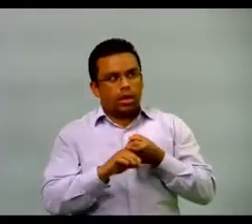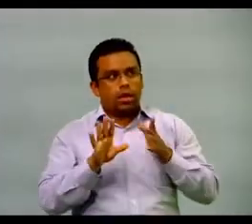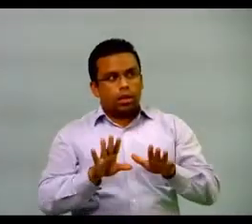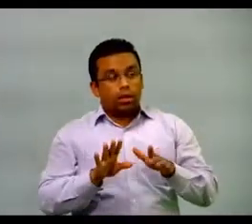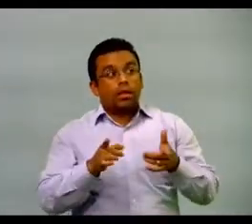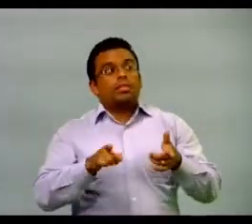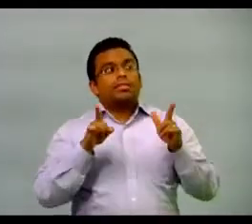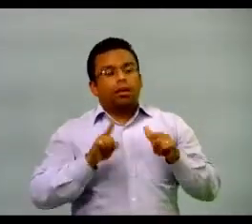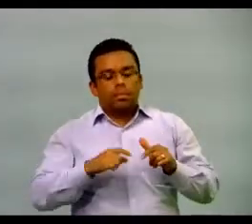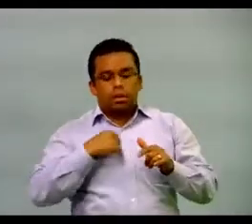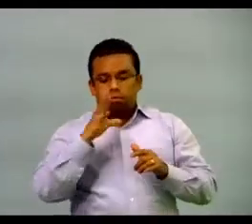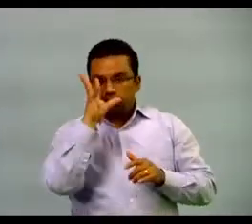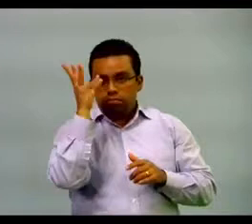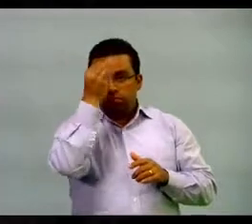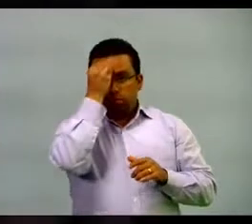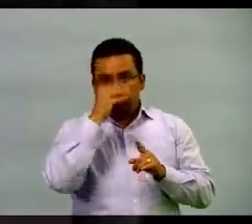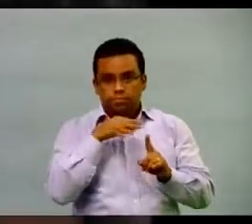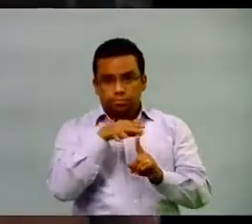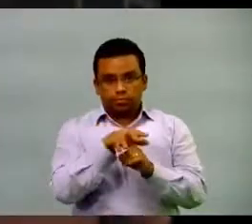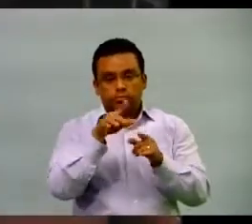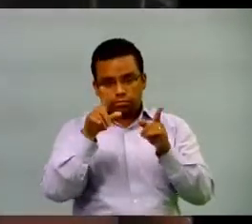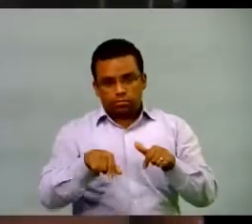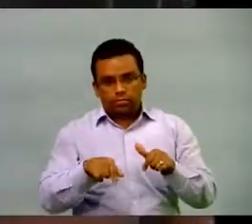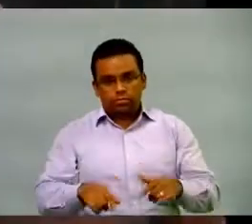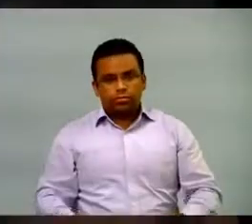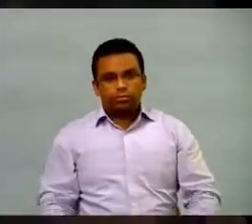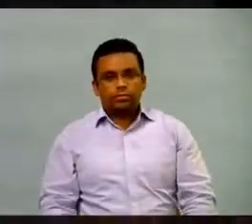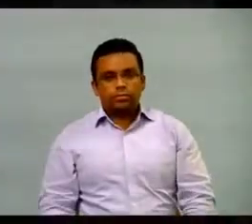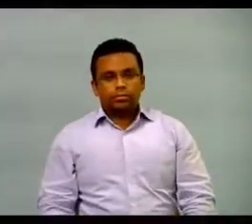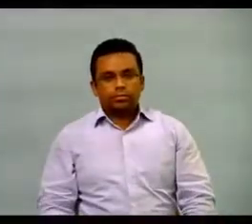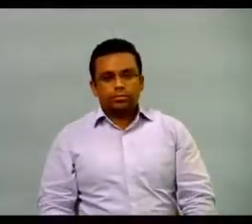manera interdisciplinaria en la institución.